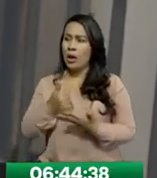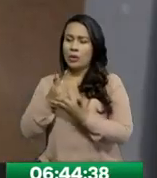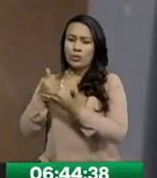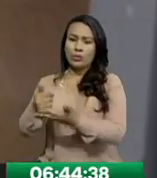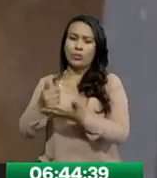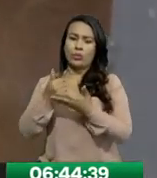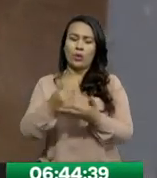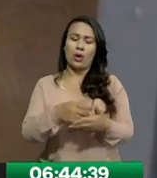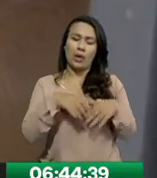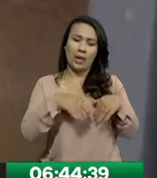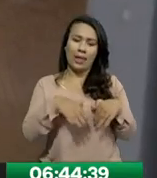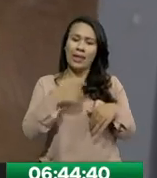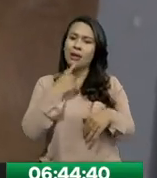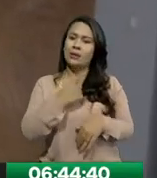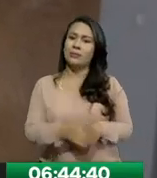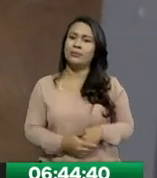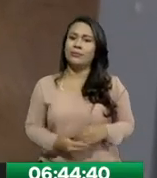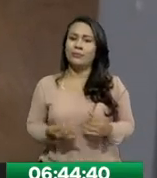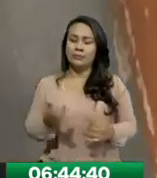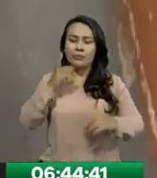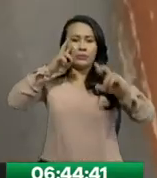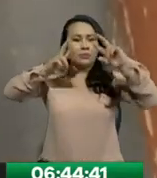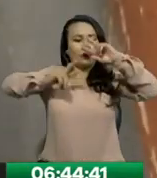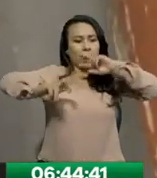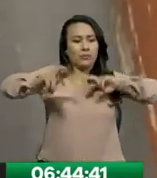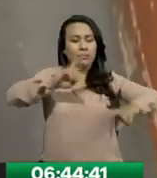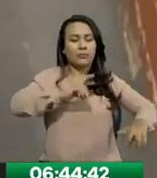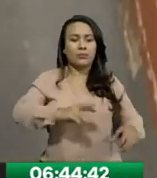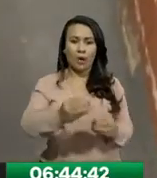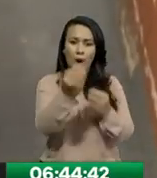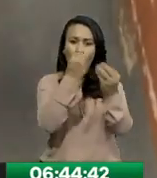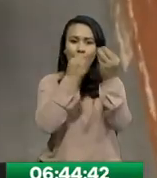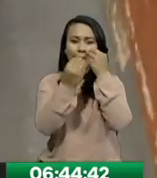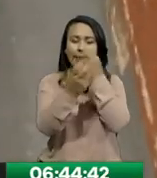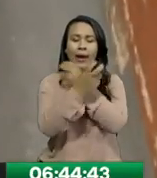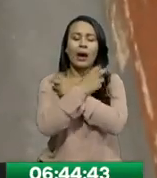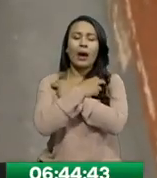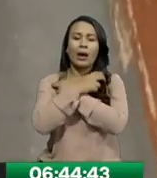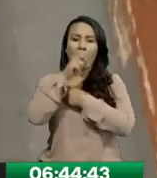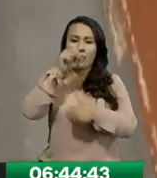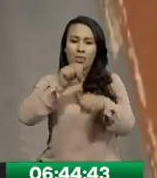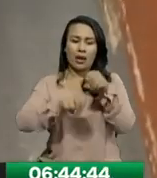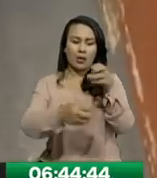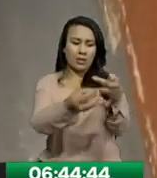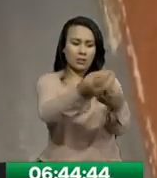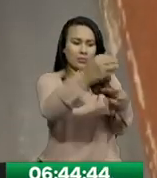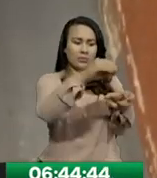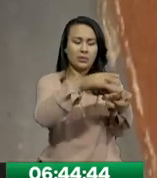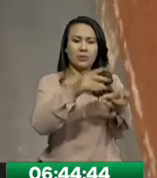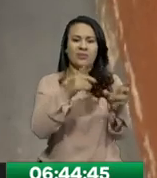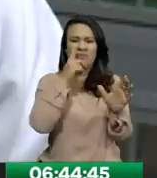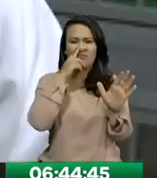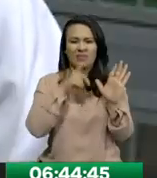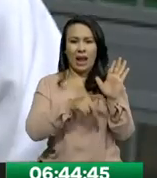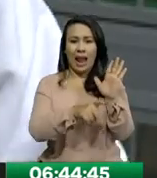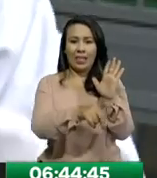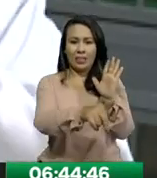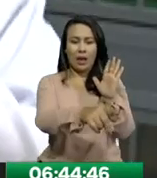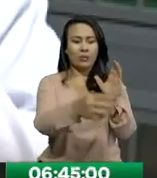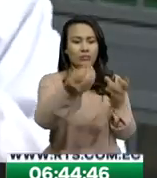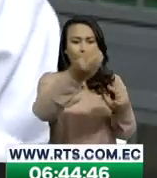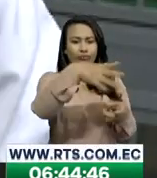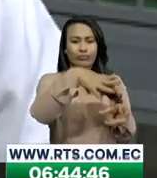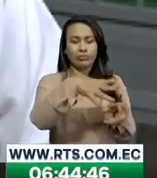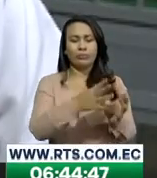canes, señaló que en los primeros análisis se pudo determinar que el balanceado se encontraba contaminado con algún tipo de raticida. Lo que